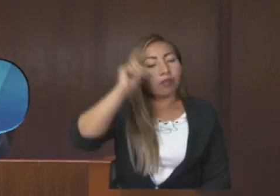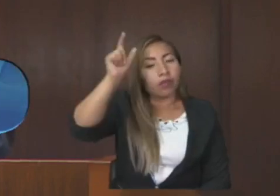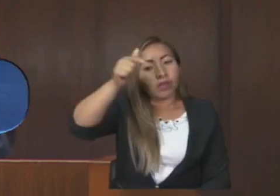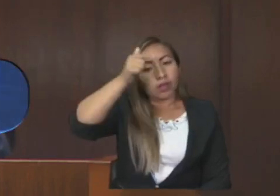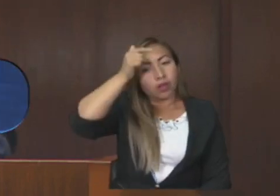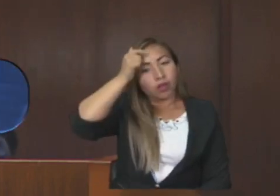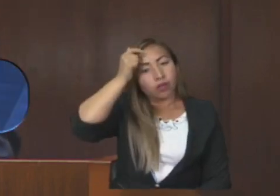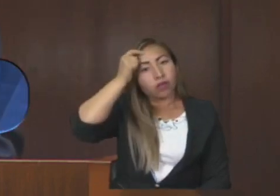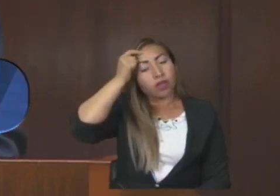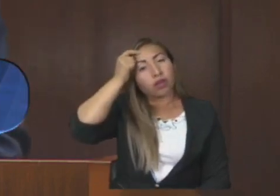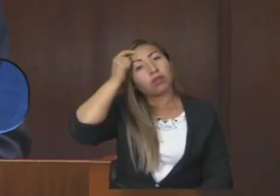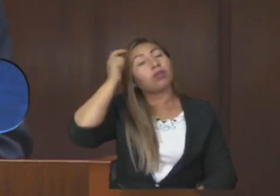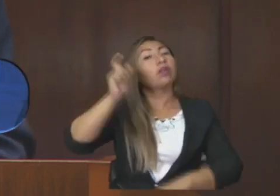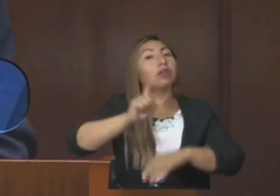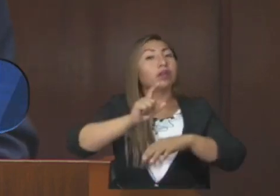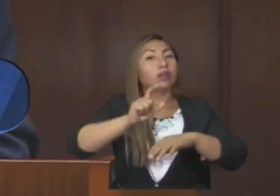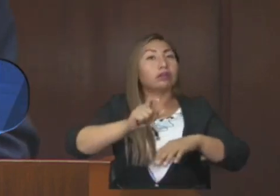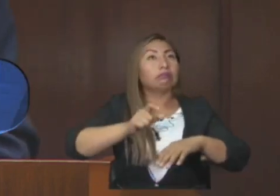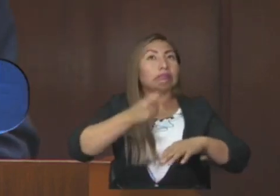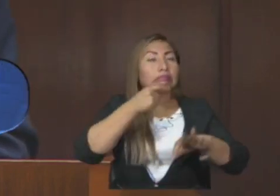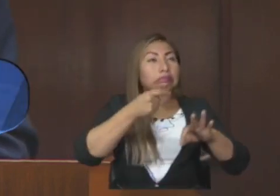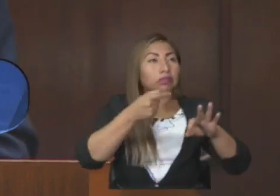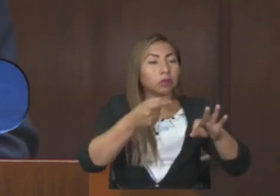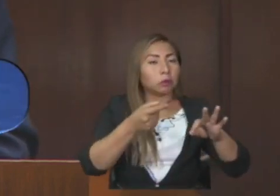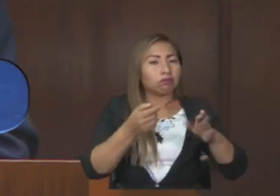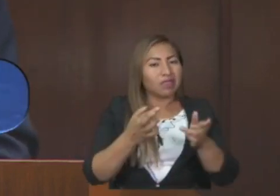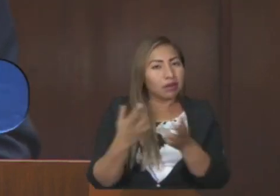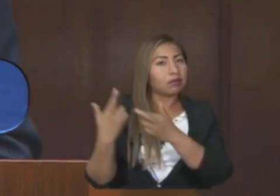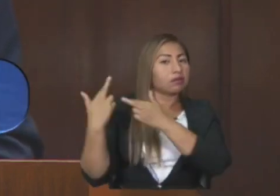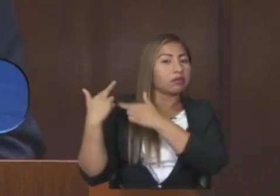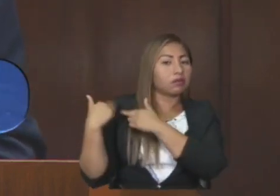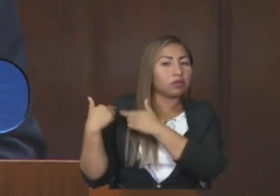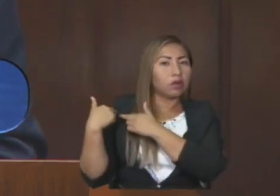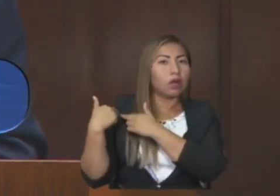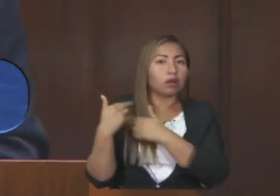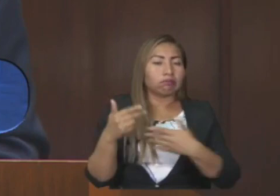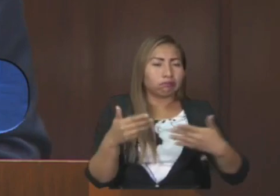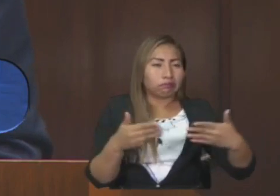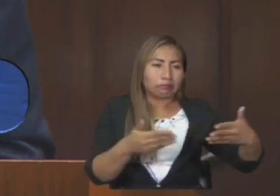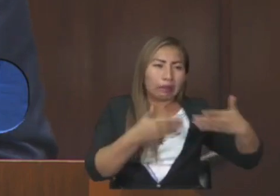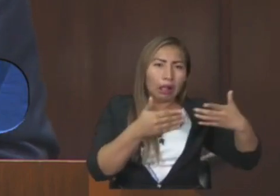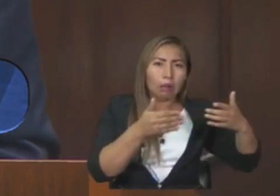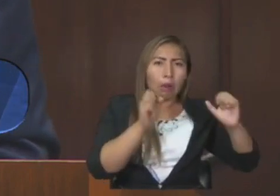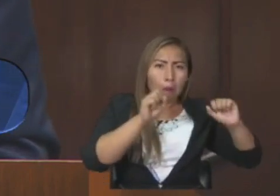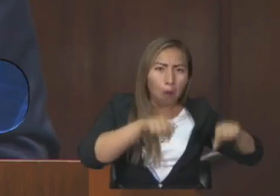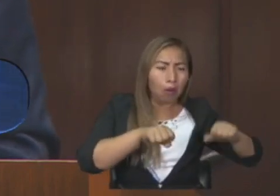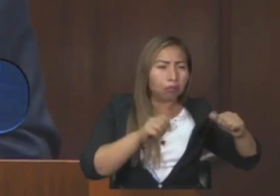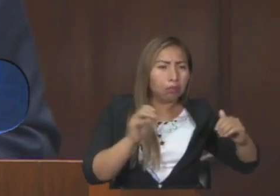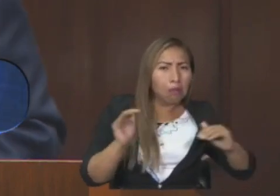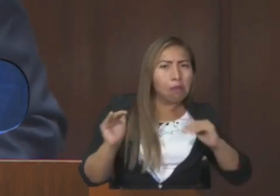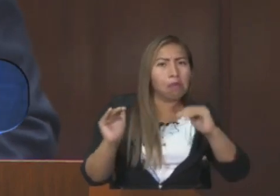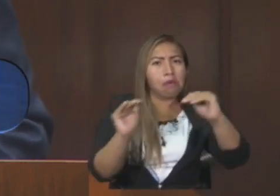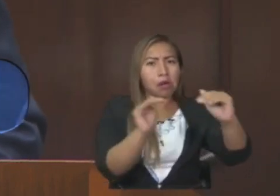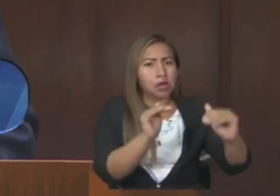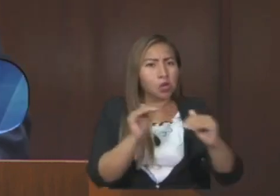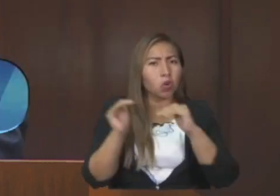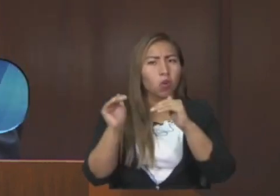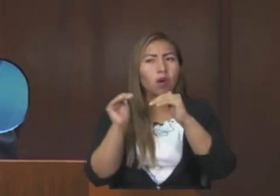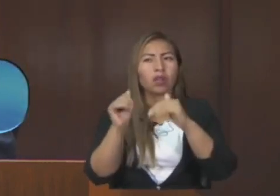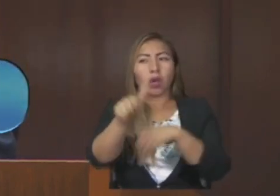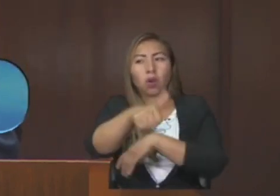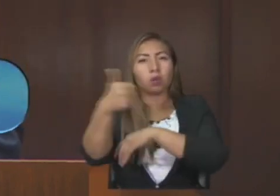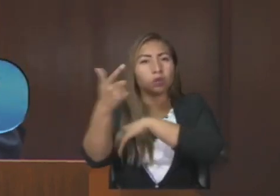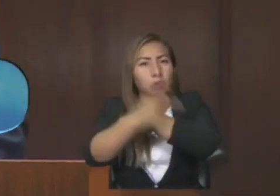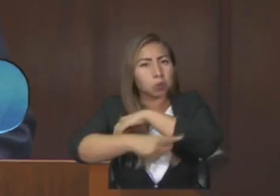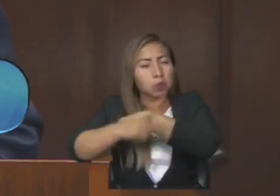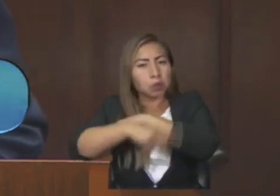forma responsable, tratando de poner a Panamá en igualdad de condiciones con los mercados internacionales y con los